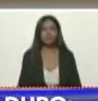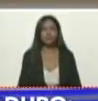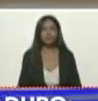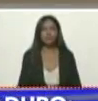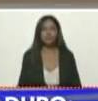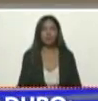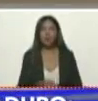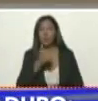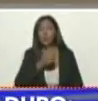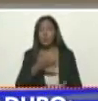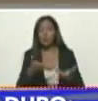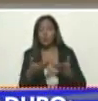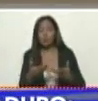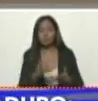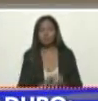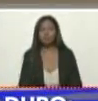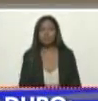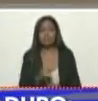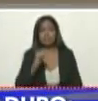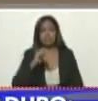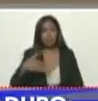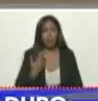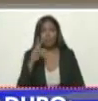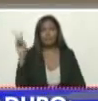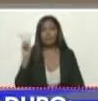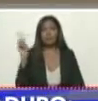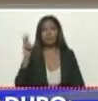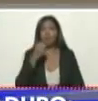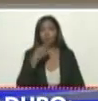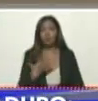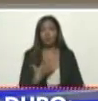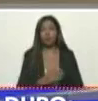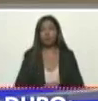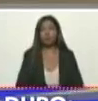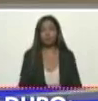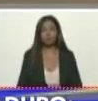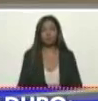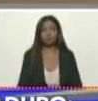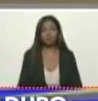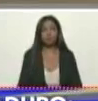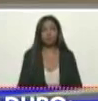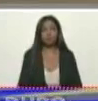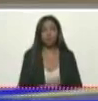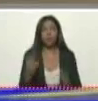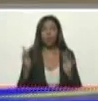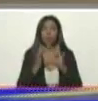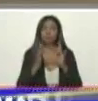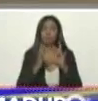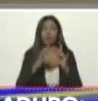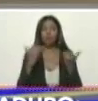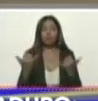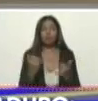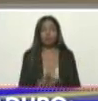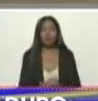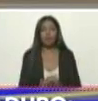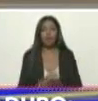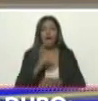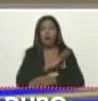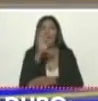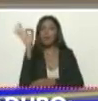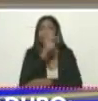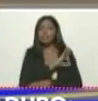Aguántamelo ahí. Sí se puede, Venezuela. Bueno, vamos ahora a un pase a Barquisimeto,